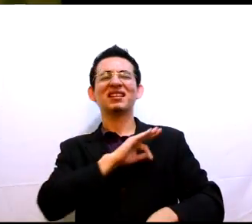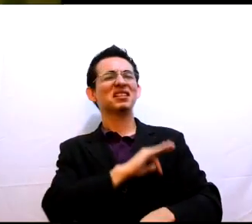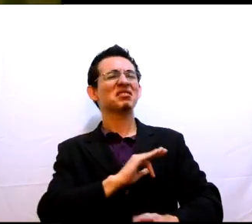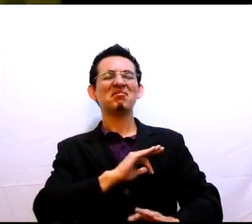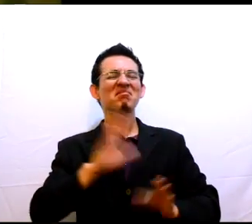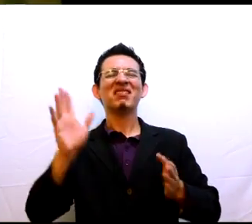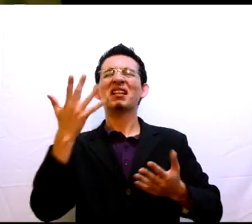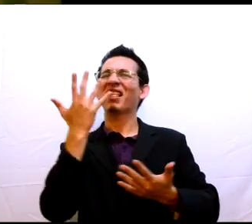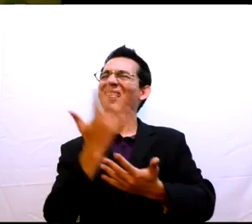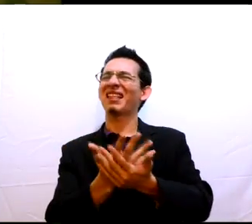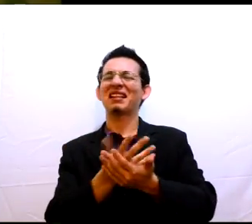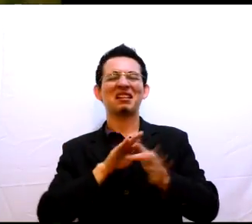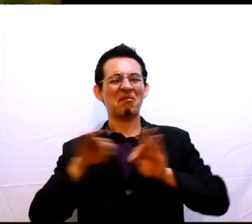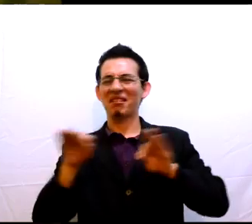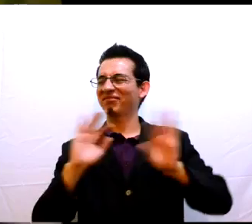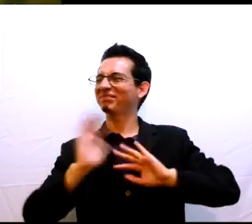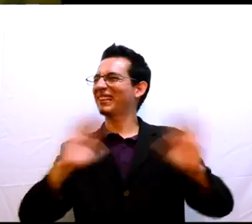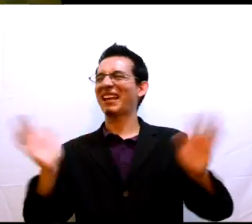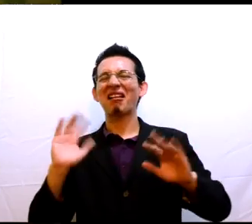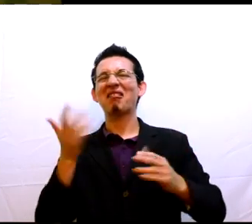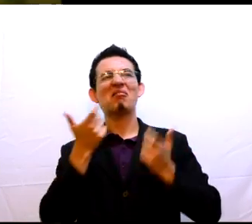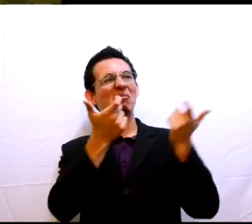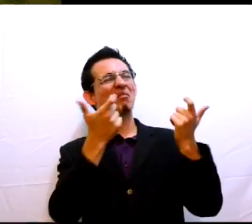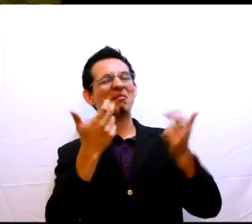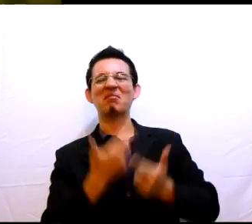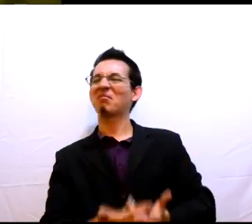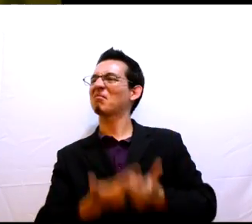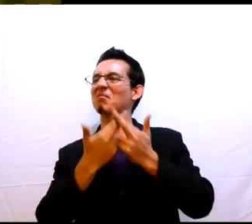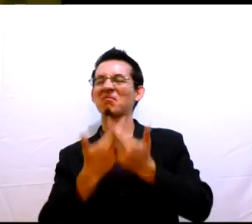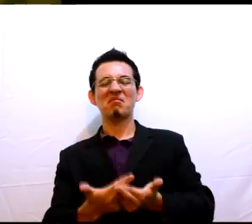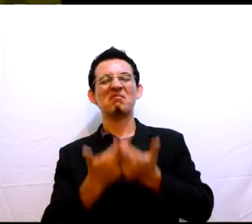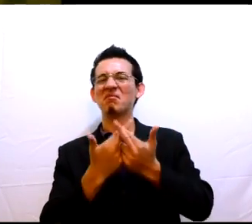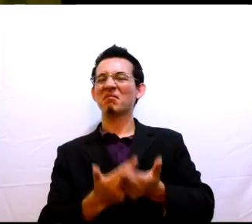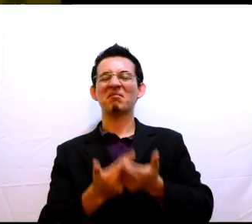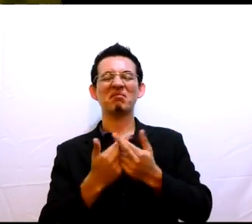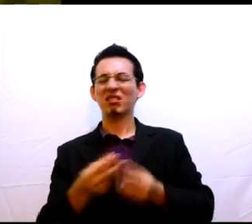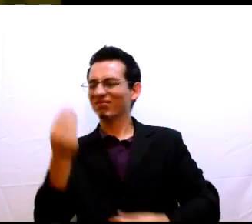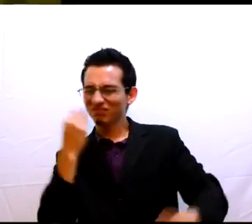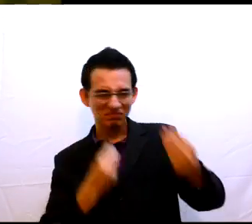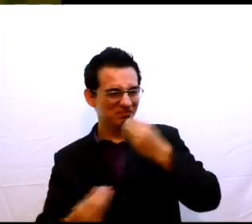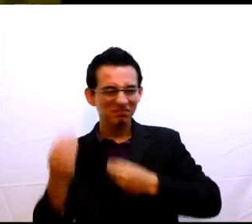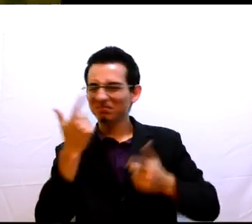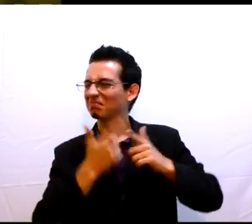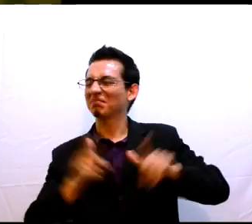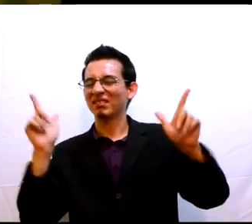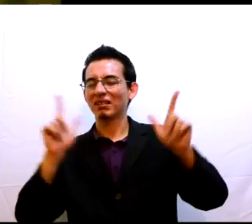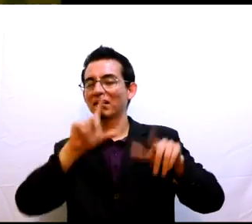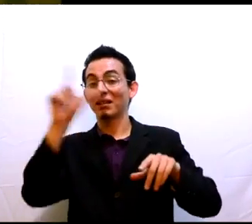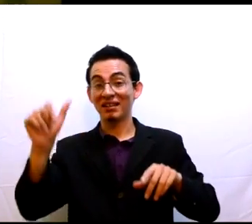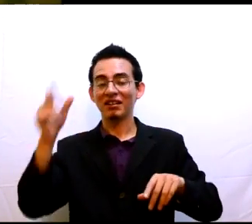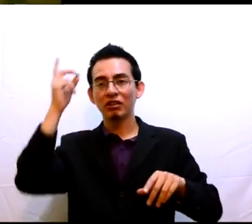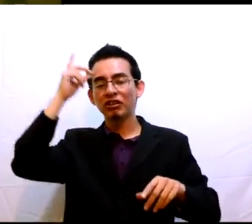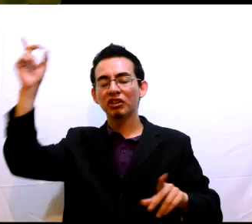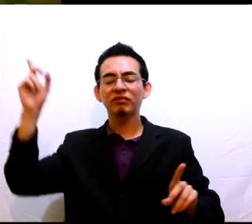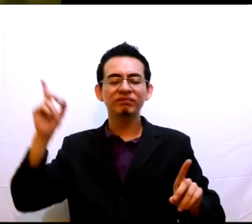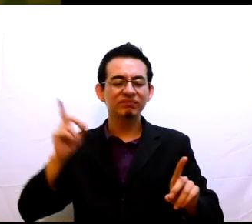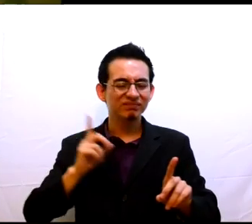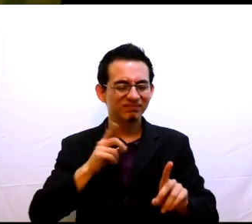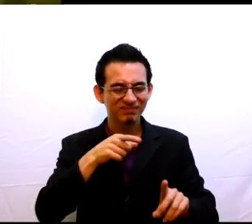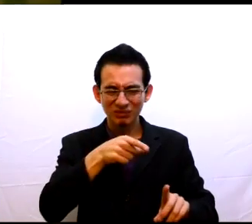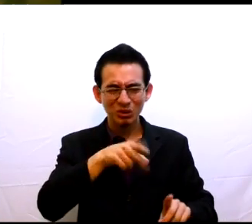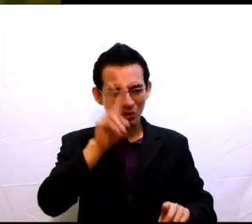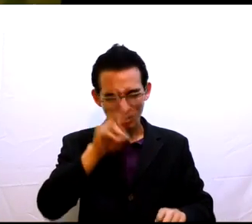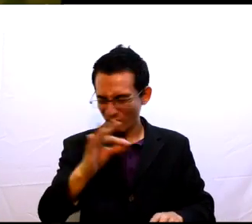muchos años reposa te come bebe regocíjate disfruta de la vida versículo 20 pero dios le dijo necio